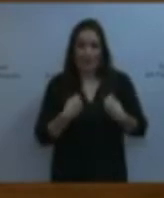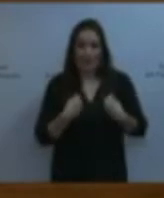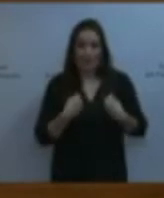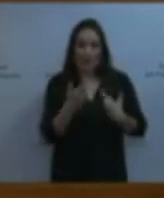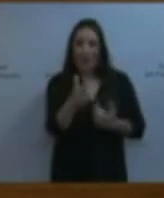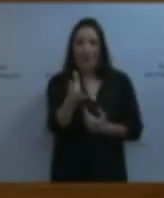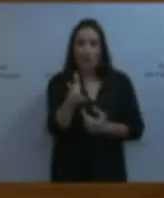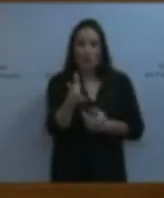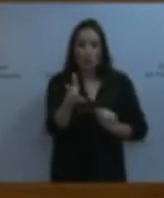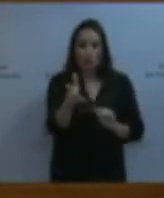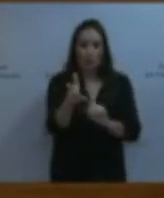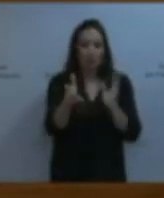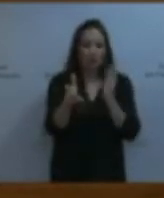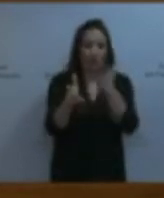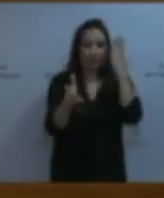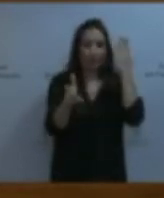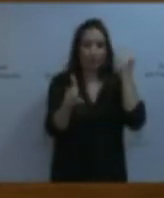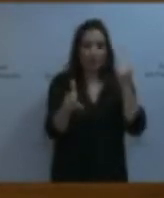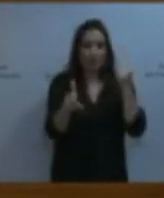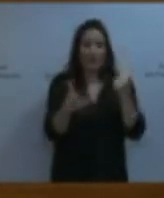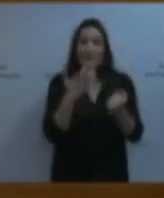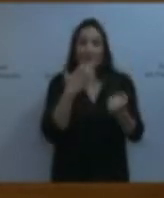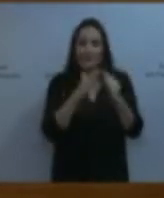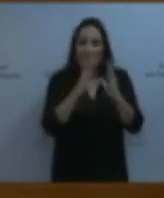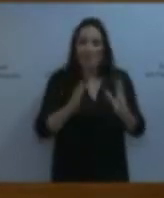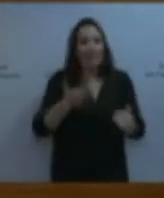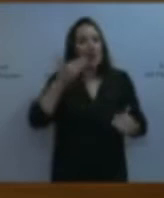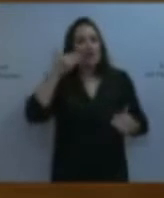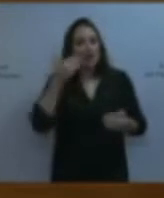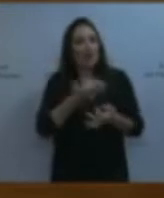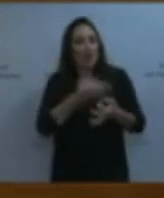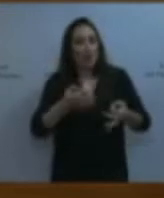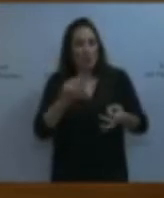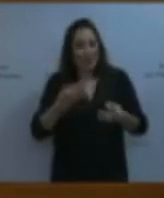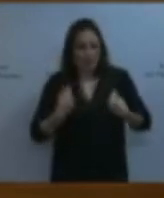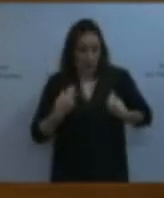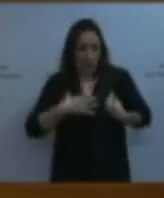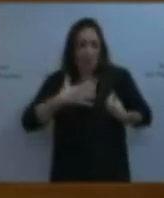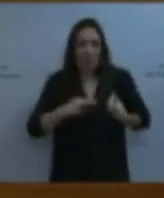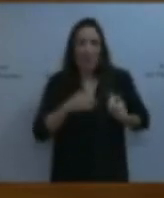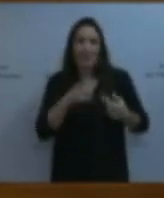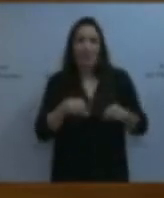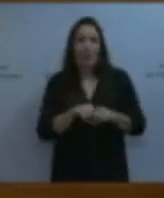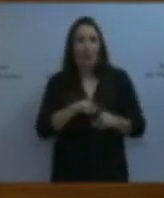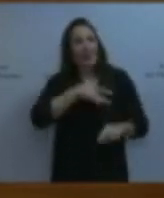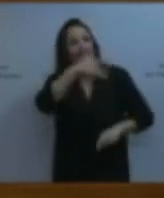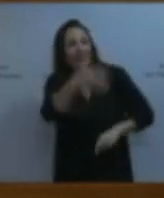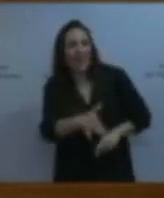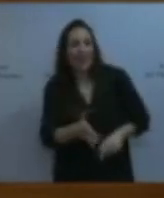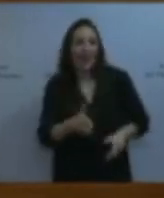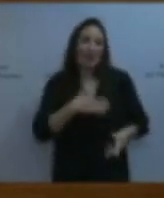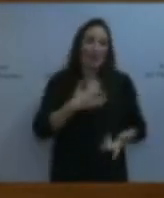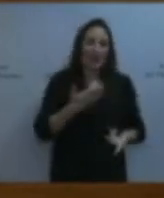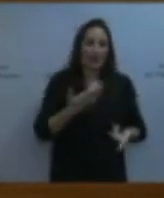derecho. Disfrutar de una vivienda digna, adecuada y habitable no es una concesión caritativa otorgada